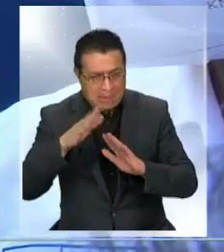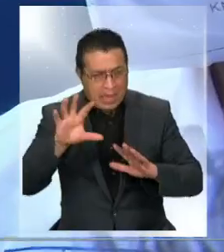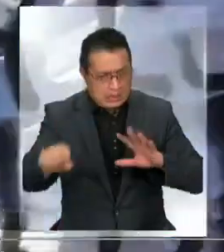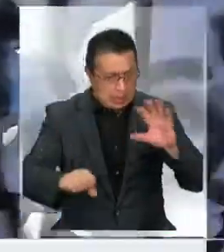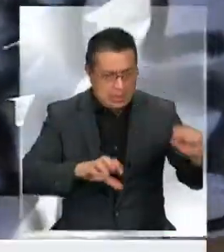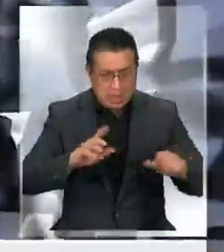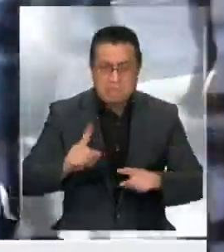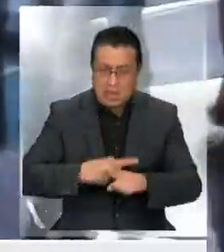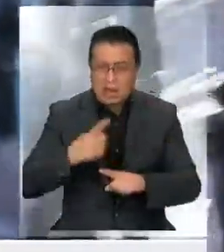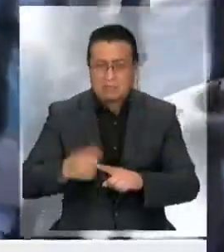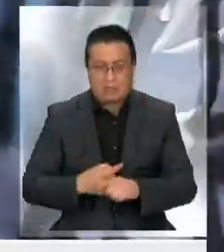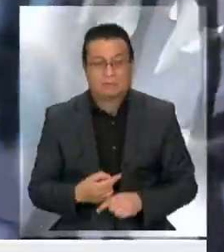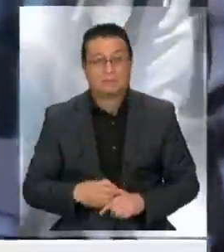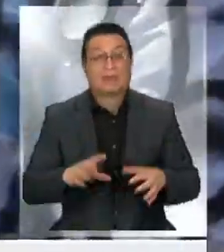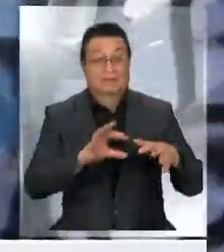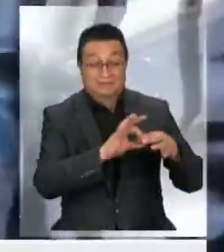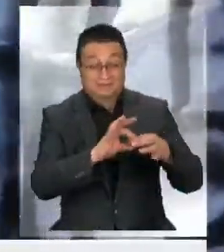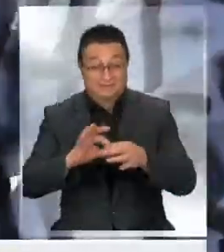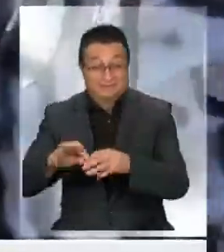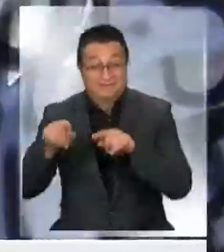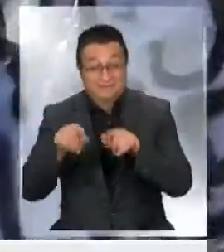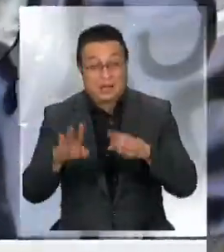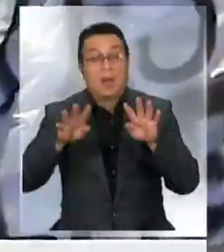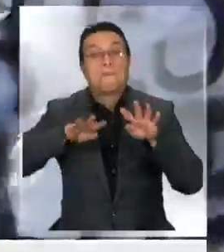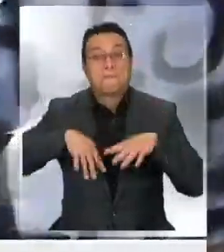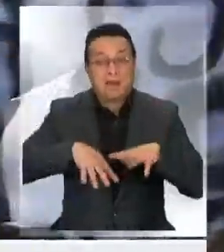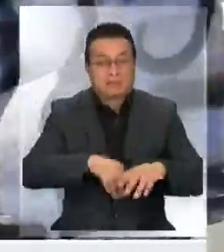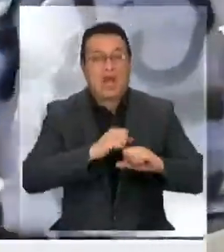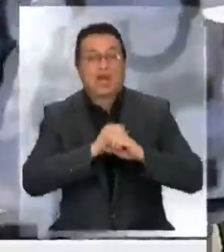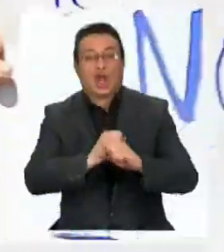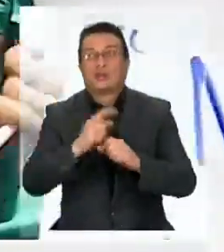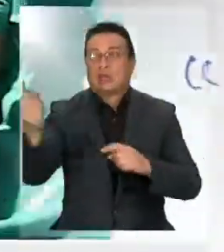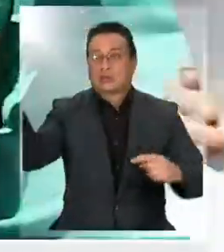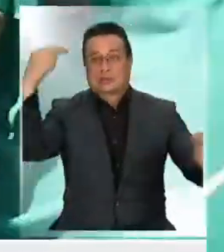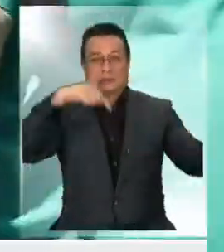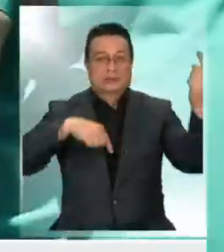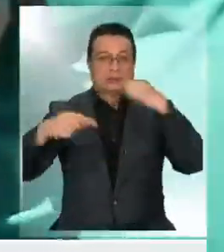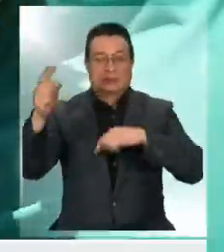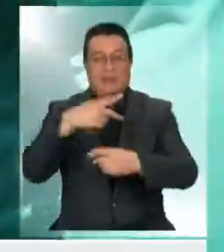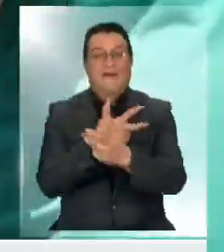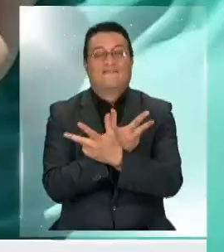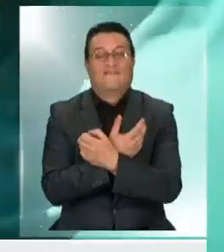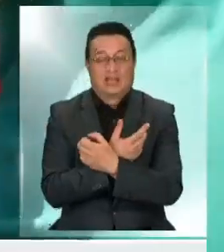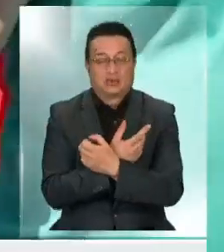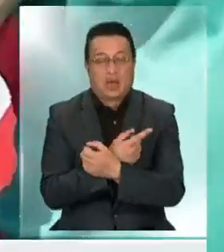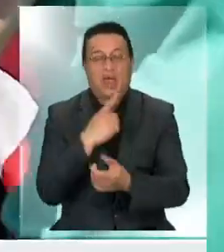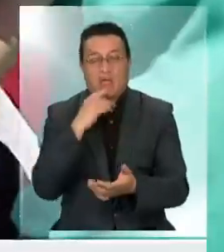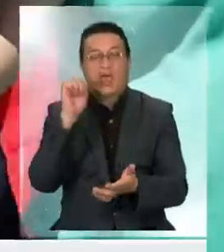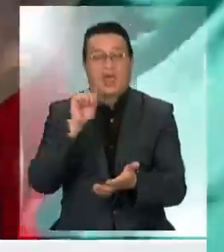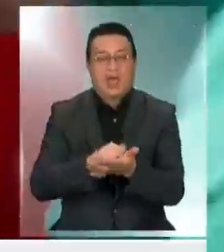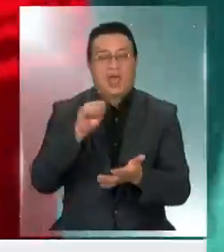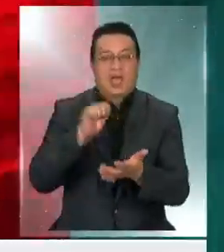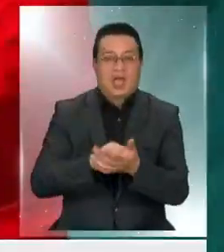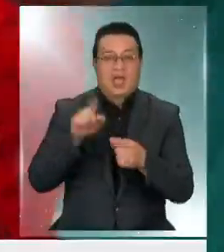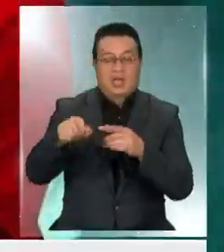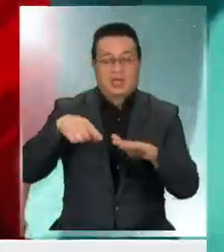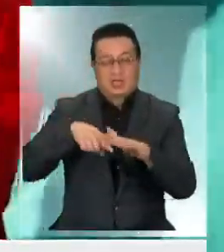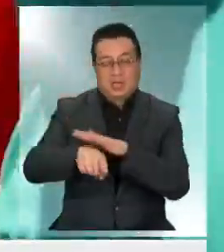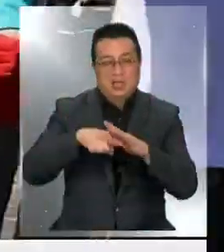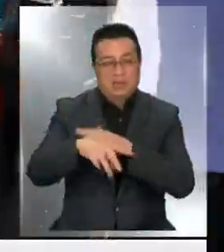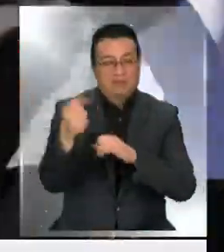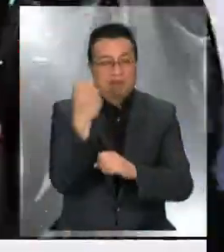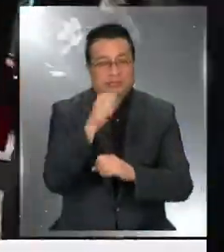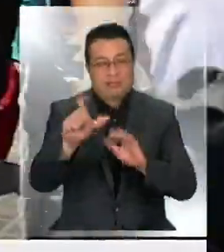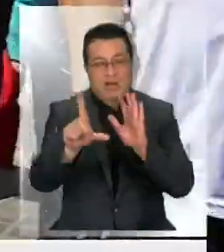estos hechos. Los hechos ocurrieron en medio de una marcha contra la migración de ciudadanos venezolanos, apelando a que estos ingresan de forma irregular